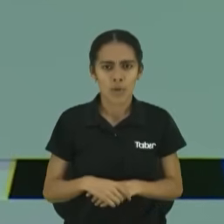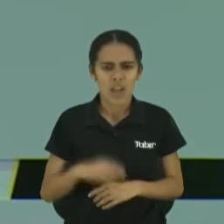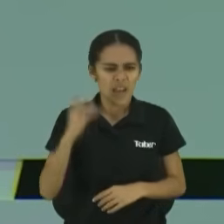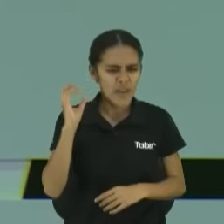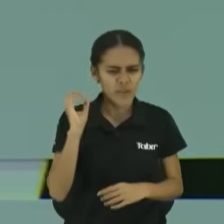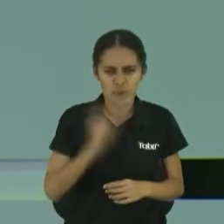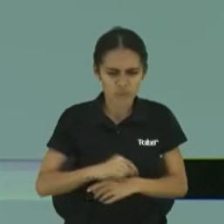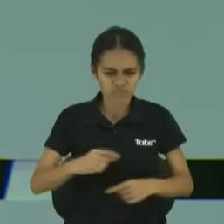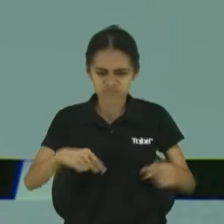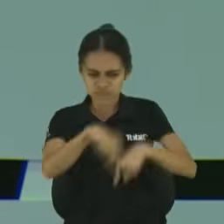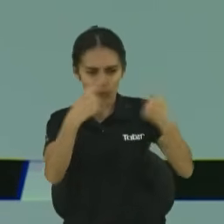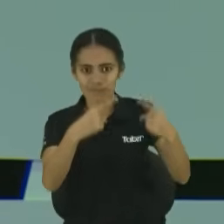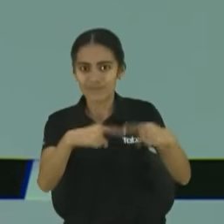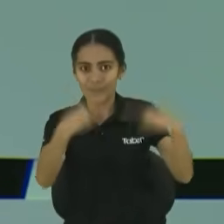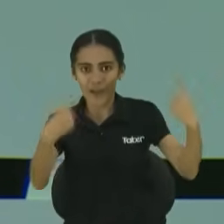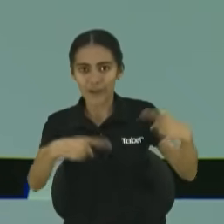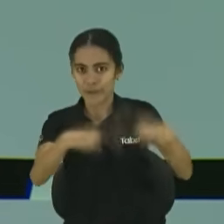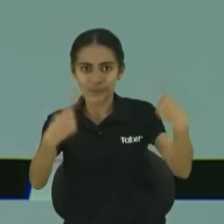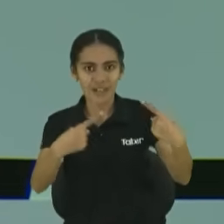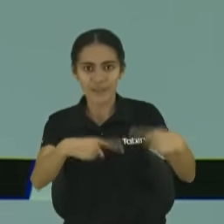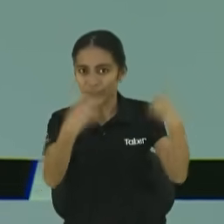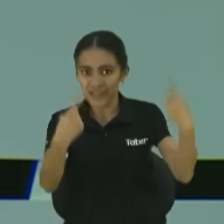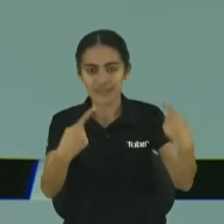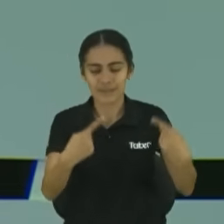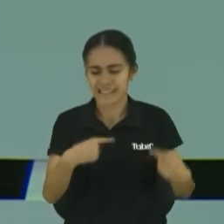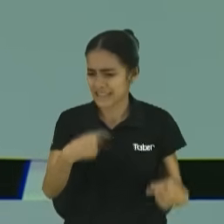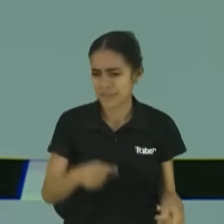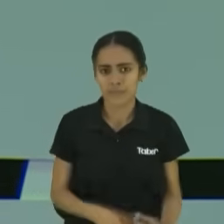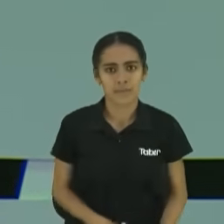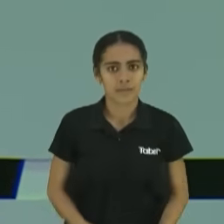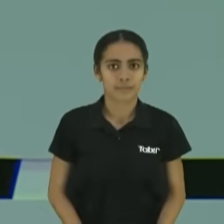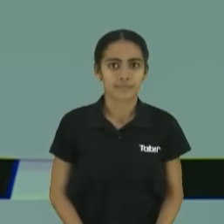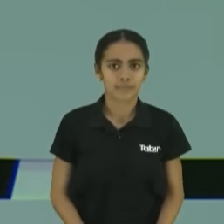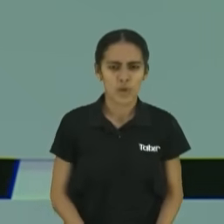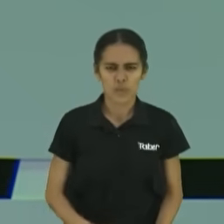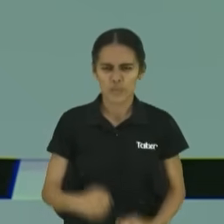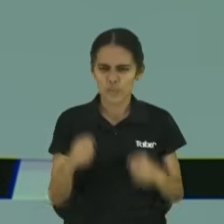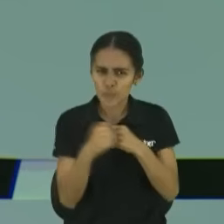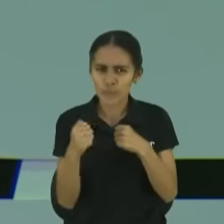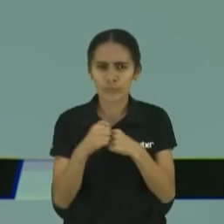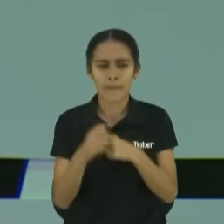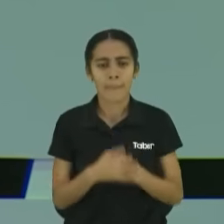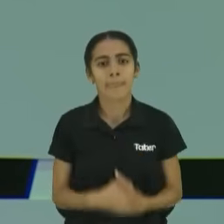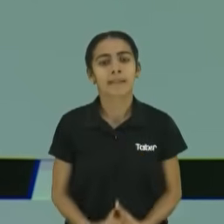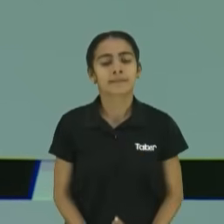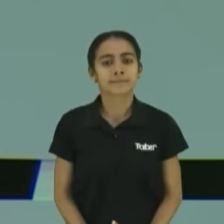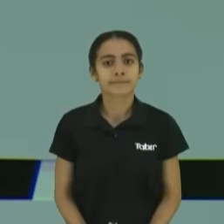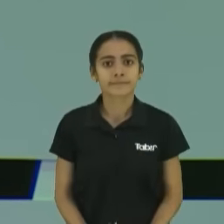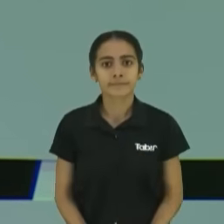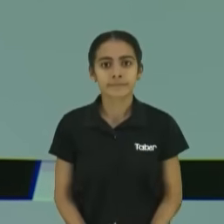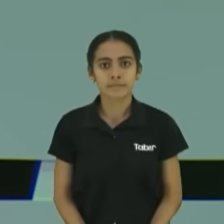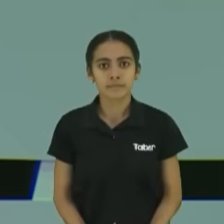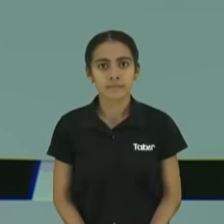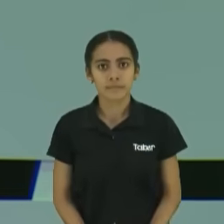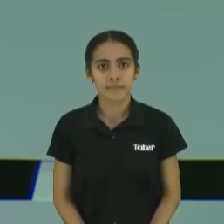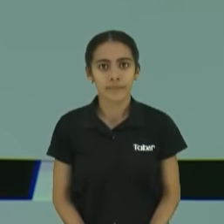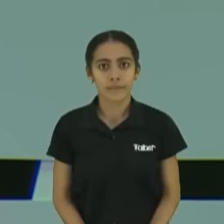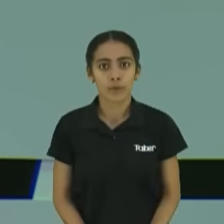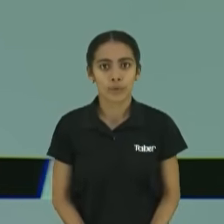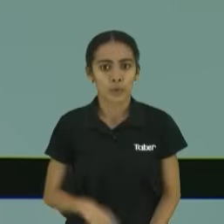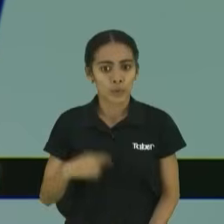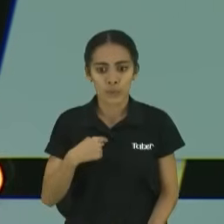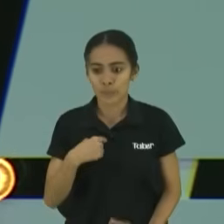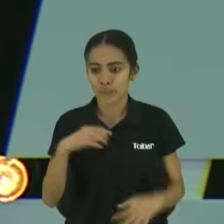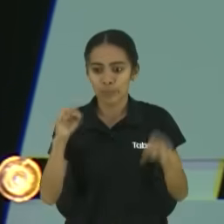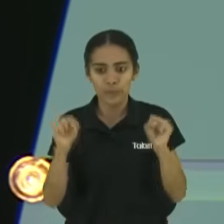la gana de molestar. No sé si puedo decir la palabra, ¿verdad? Pero duro, duro. No pudo. Ni yo podía cambiar porque yo